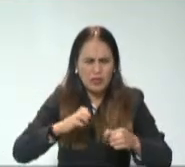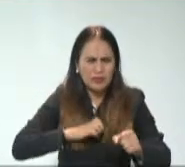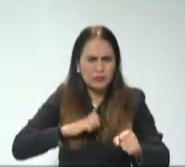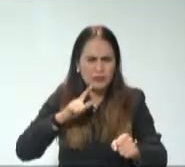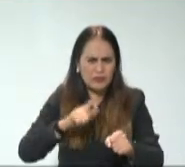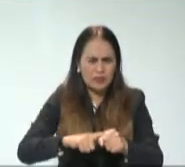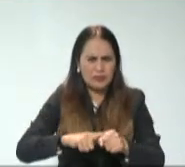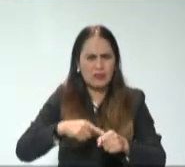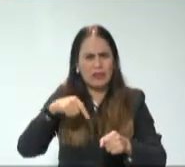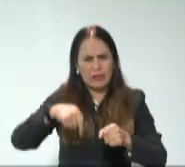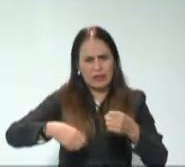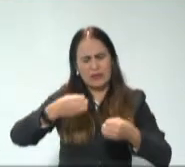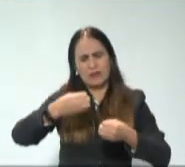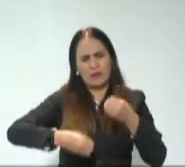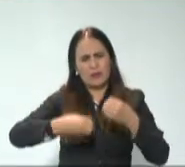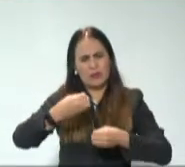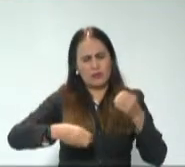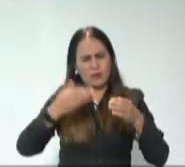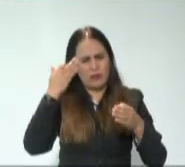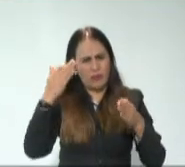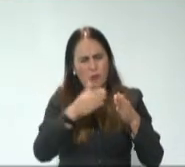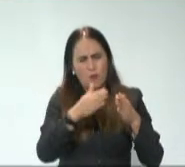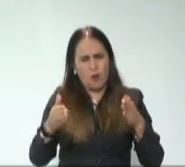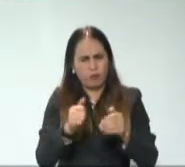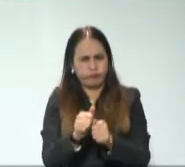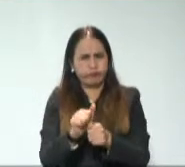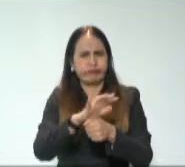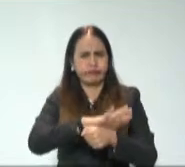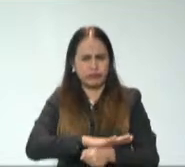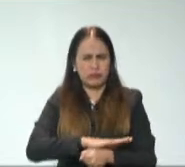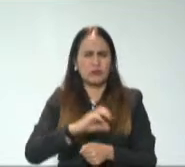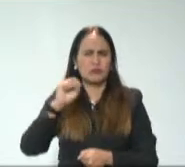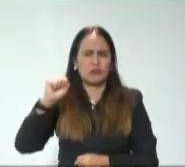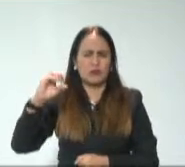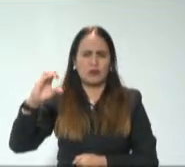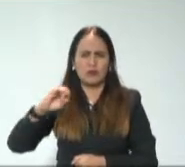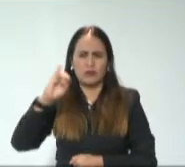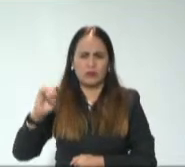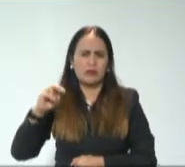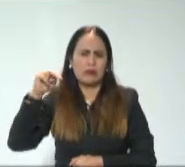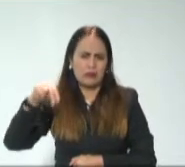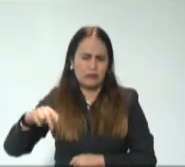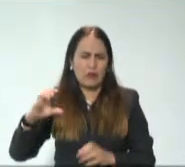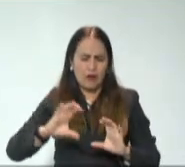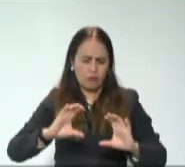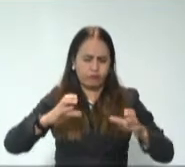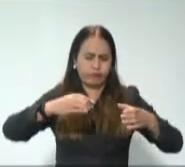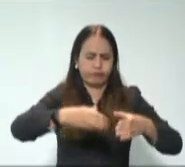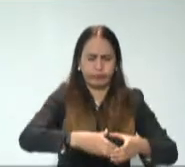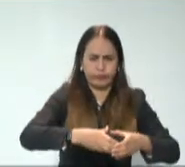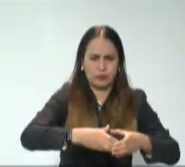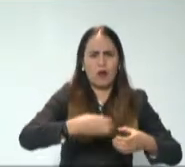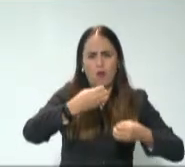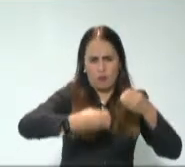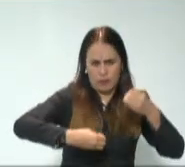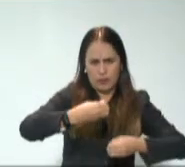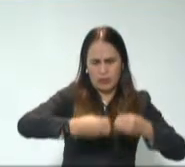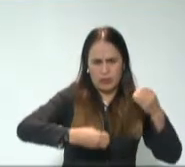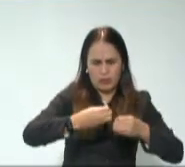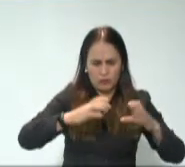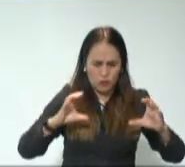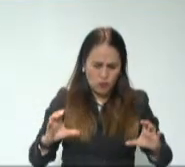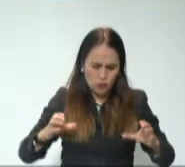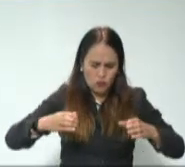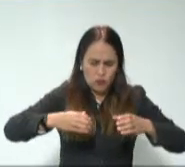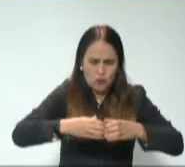de pandemia en la corte hay una comisión que se integró por parte del de los ministros y se integró este